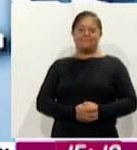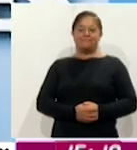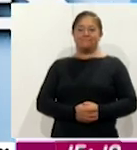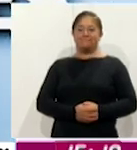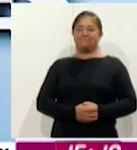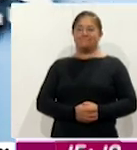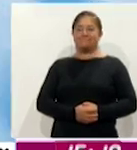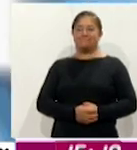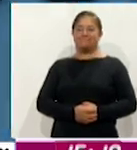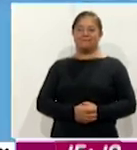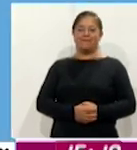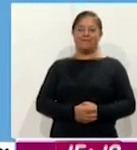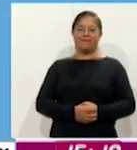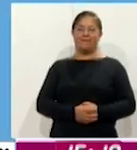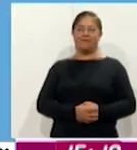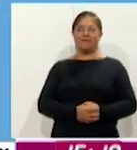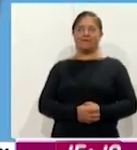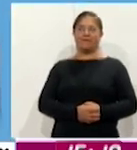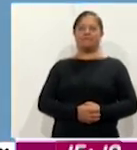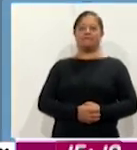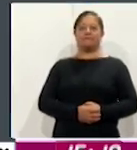Breves nacionales.